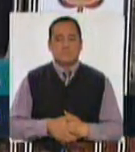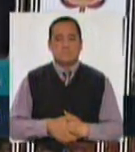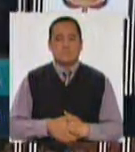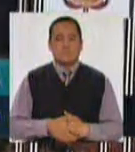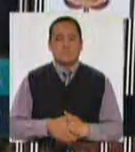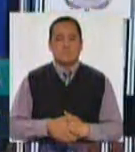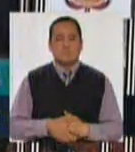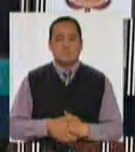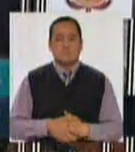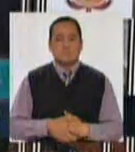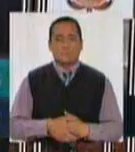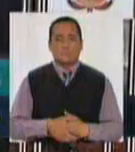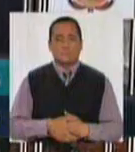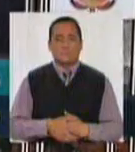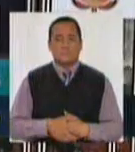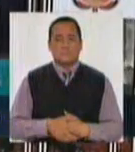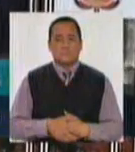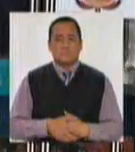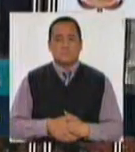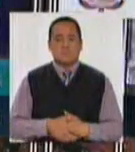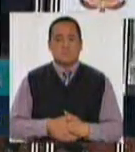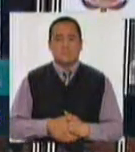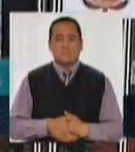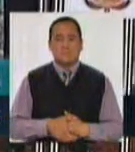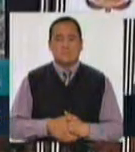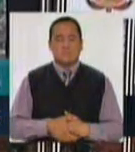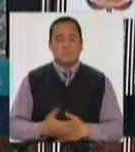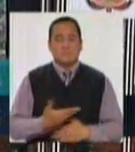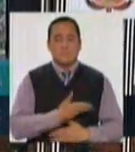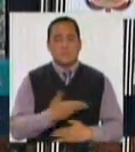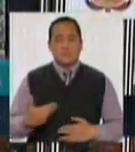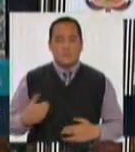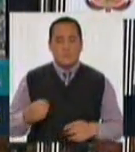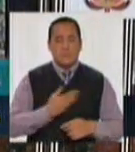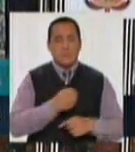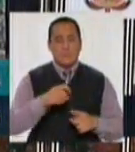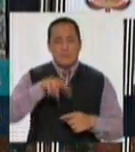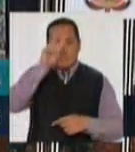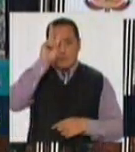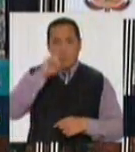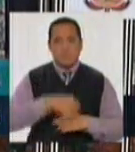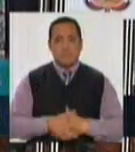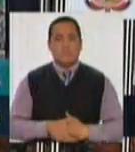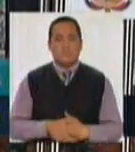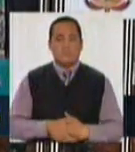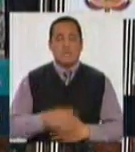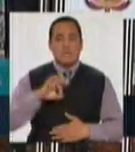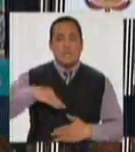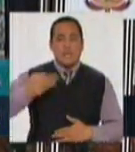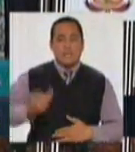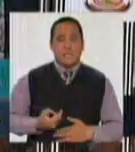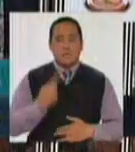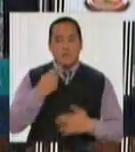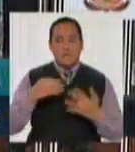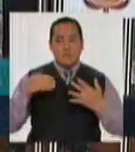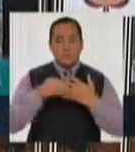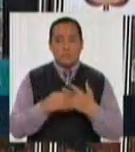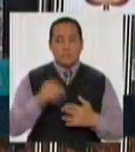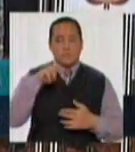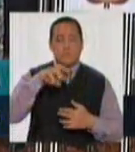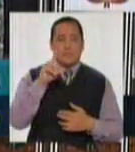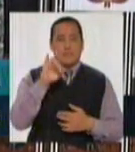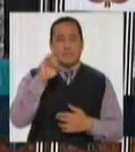Excelentíssimo senhor Ollanta Humala, presidente da República do Peru, e senhora Nadine,